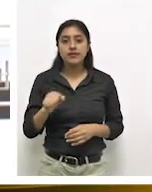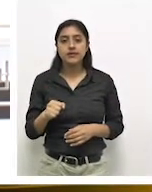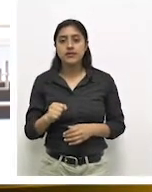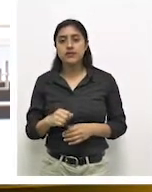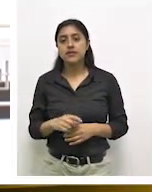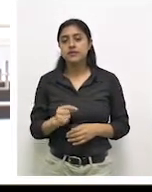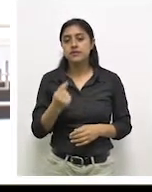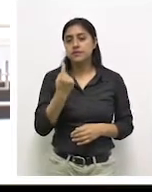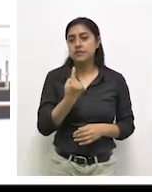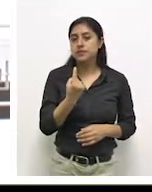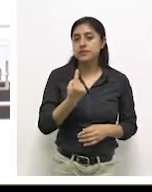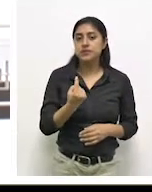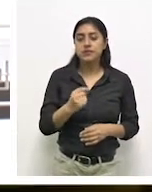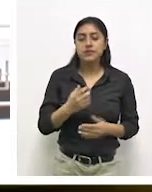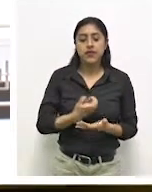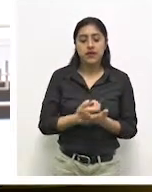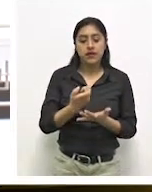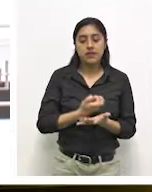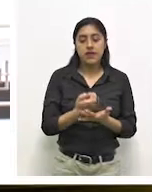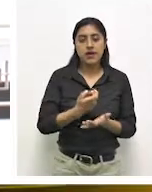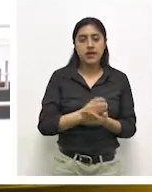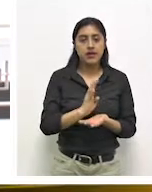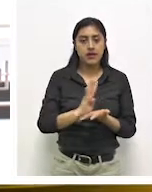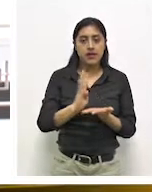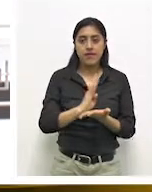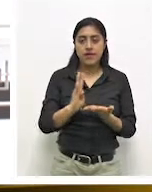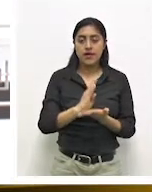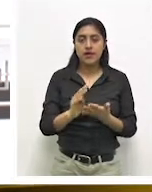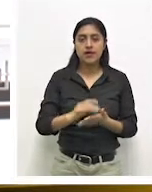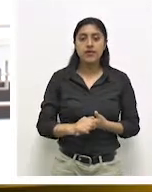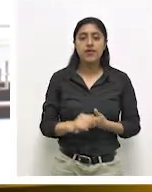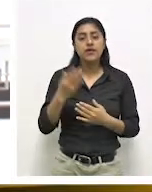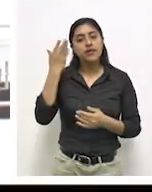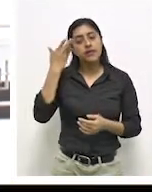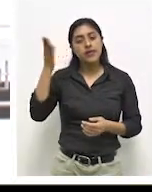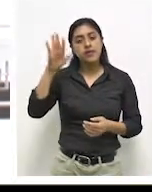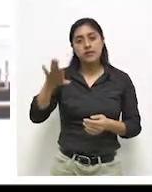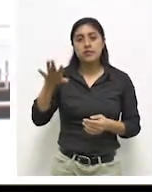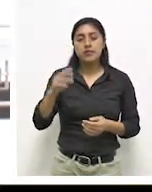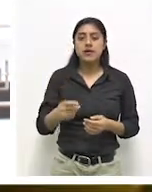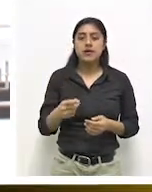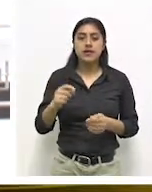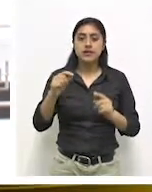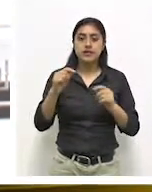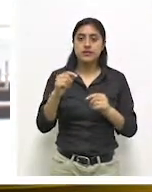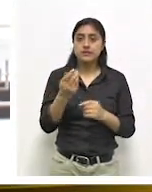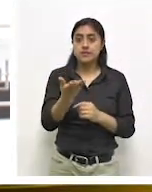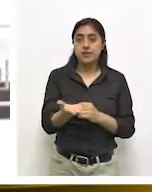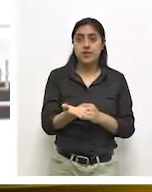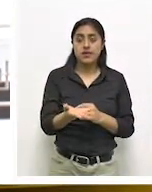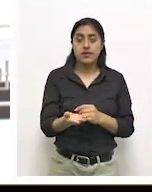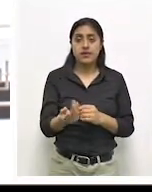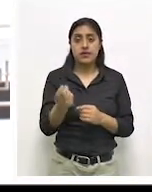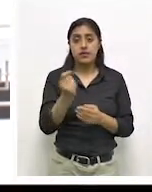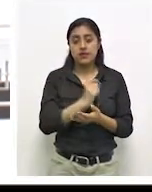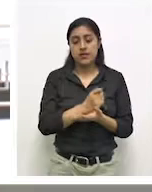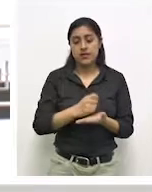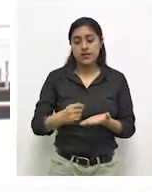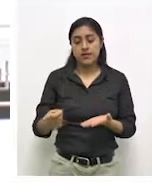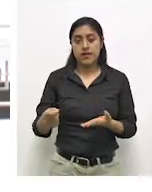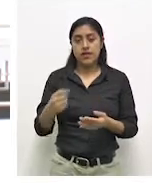realmente. Solo hacerlo, pagarlo en el banco y luego pues ya ir a solicitar el ticket para que